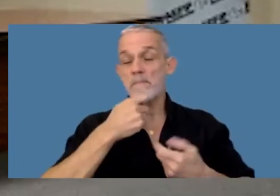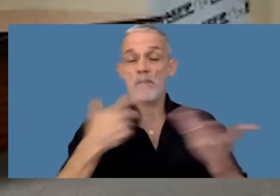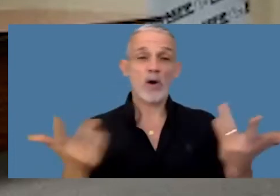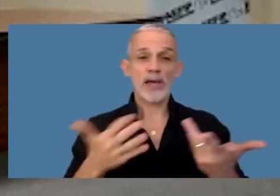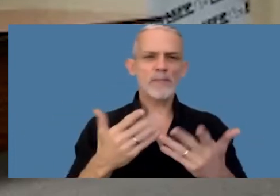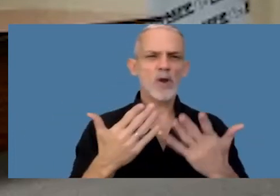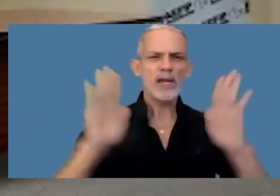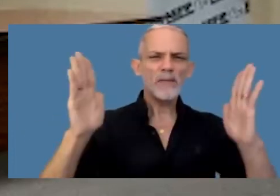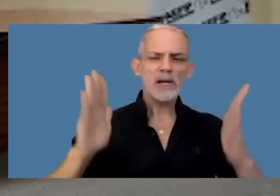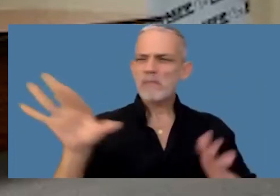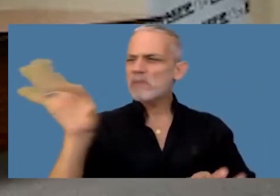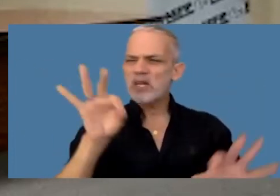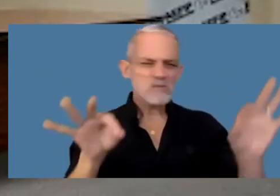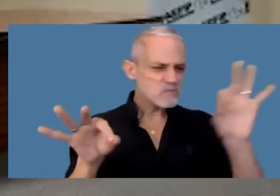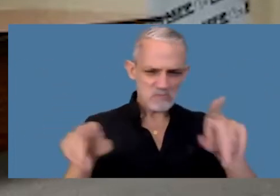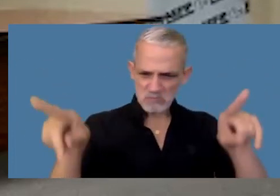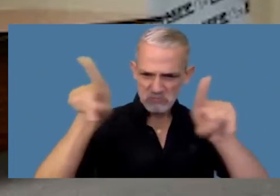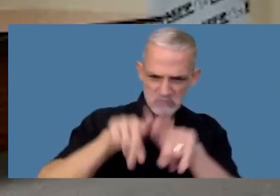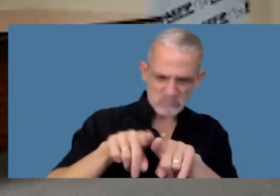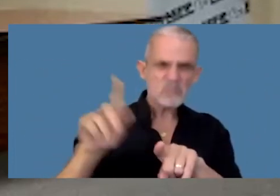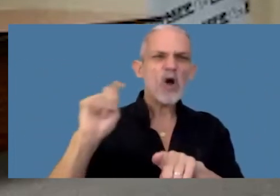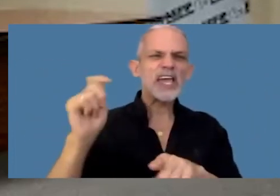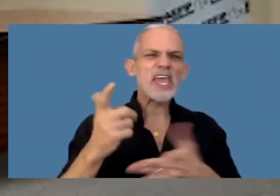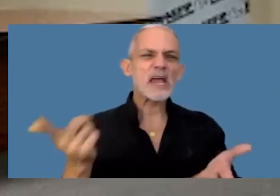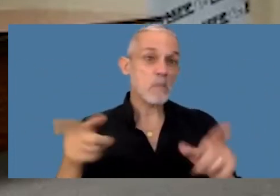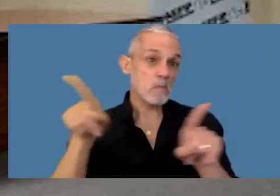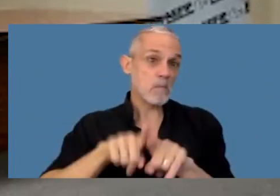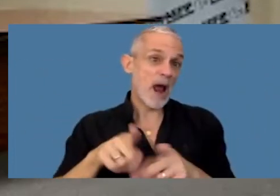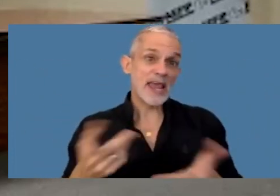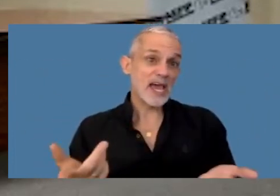de elegir con quién estar en pareja,